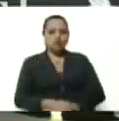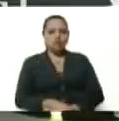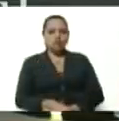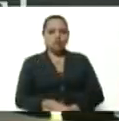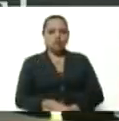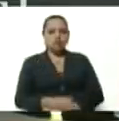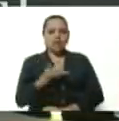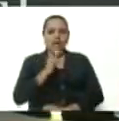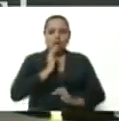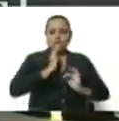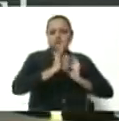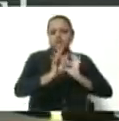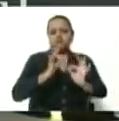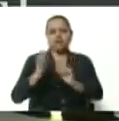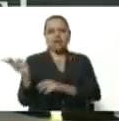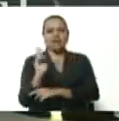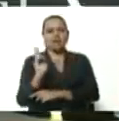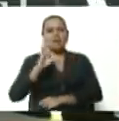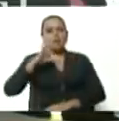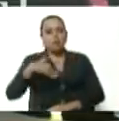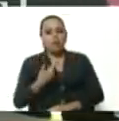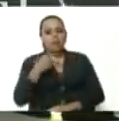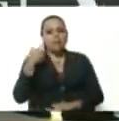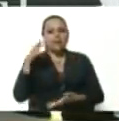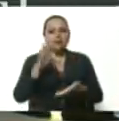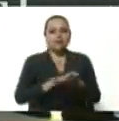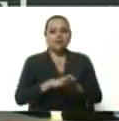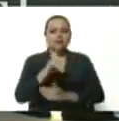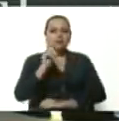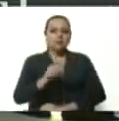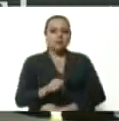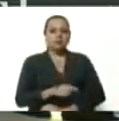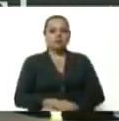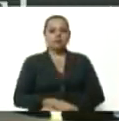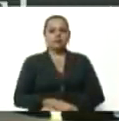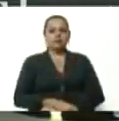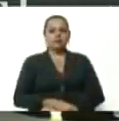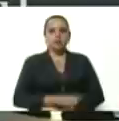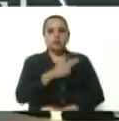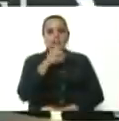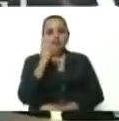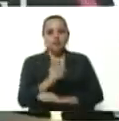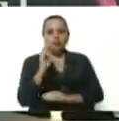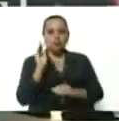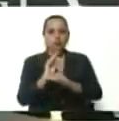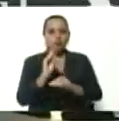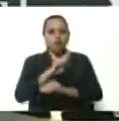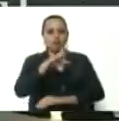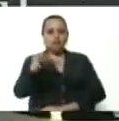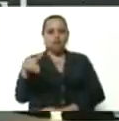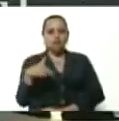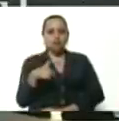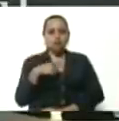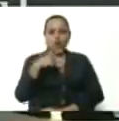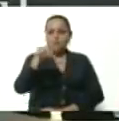se contagia muy rápido, pero puede matar también, es letal. Y tenemos que cuidarnos y cuidar a los otros